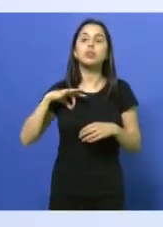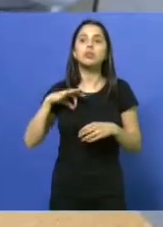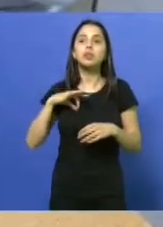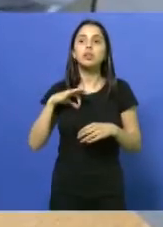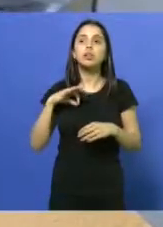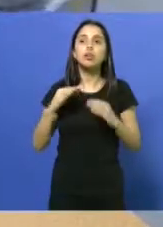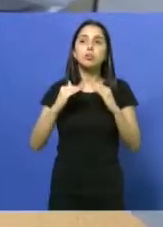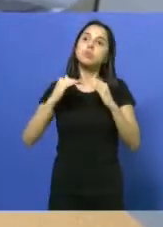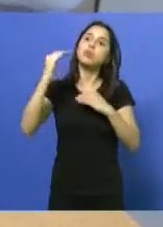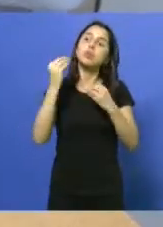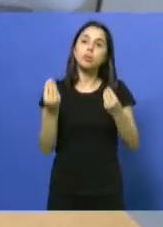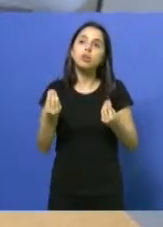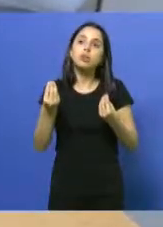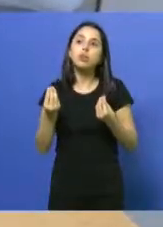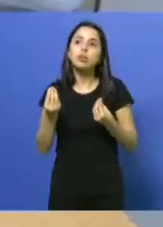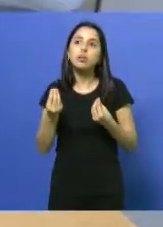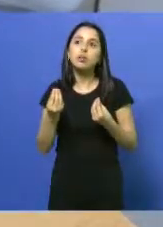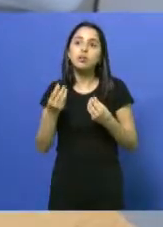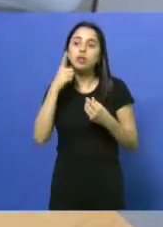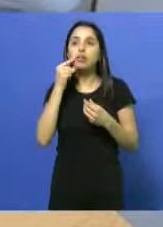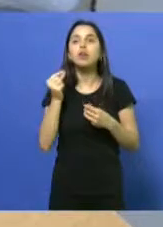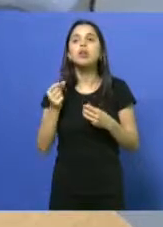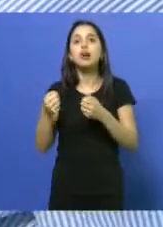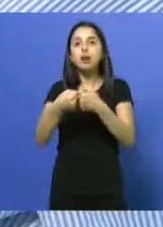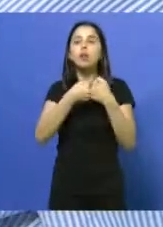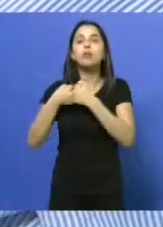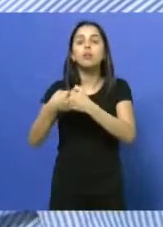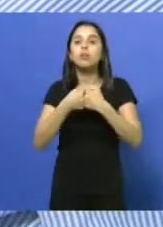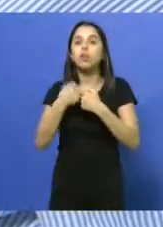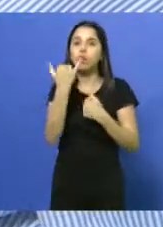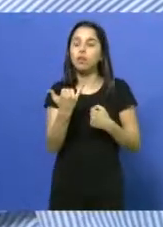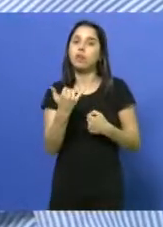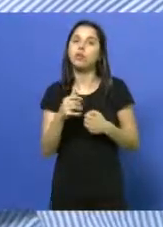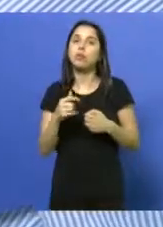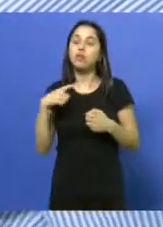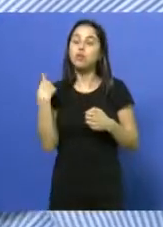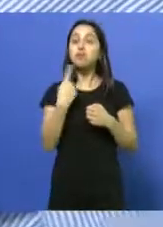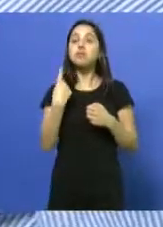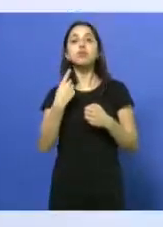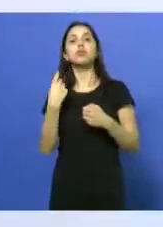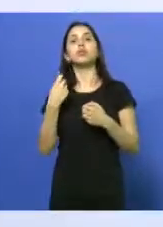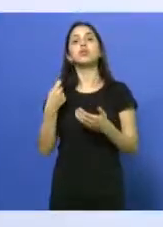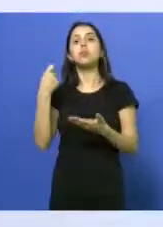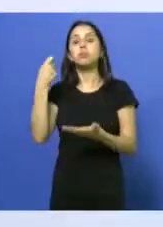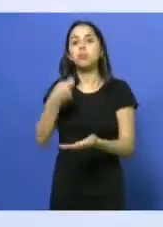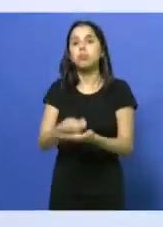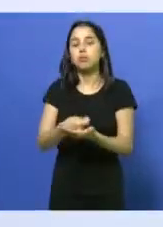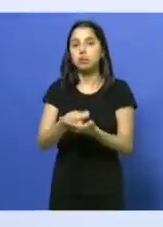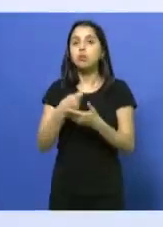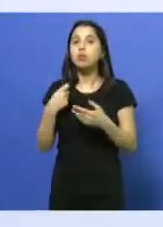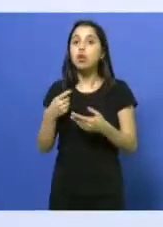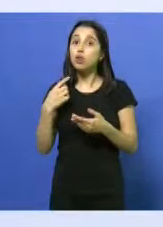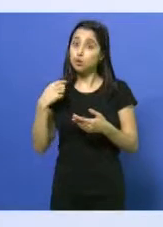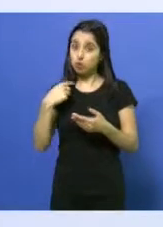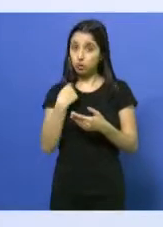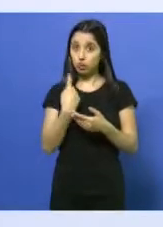el día de la negociación. Nosotros tenemos que afrontarlo de contado, esperar salir a negociar